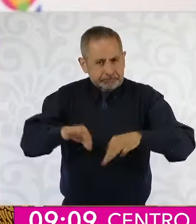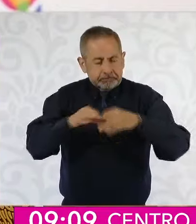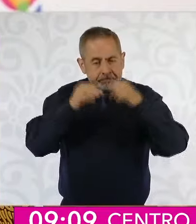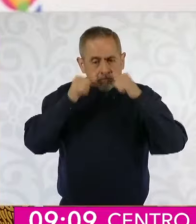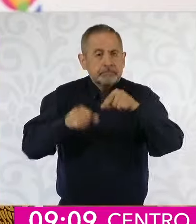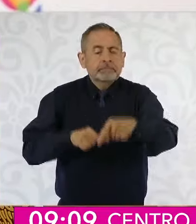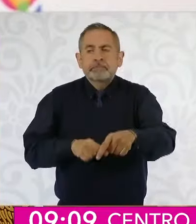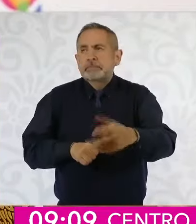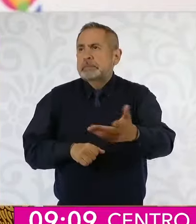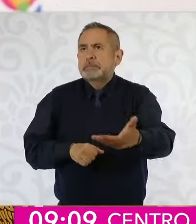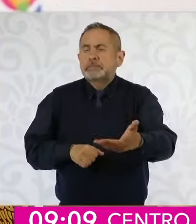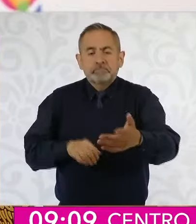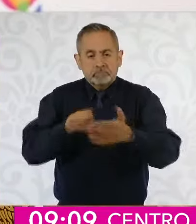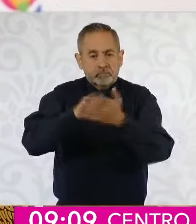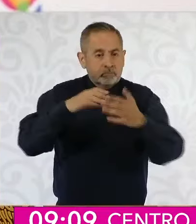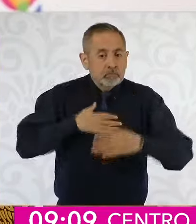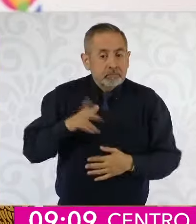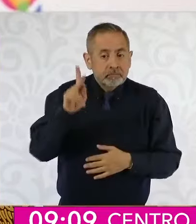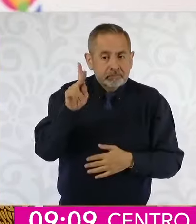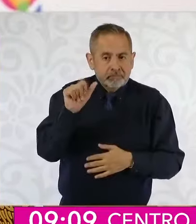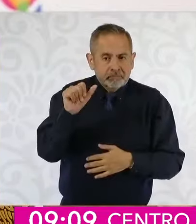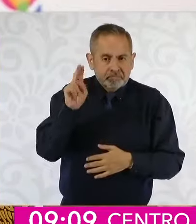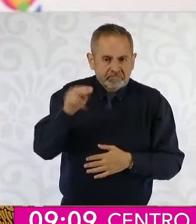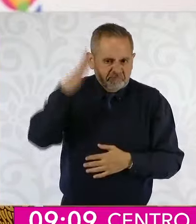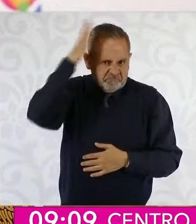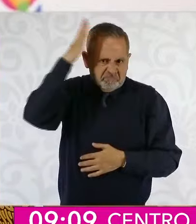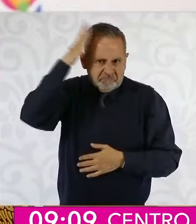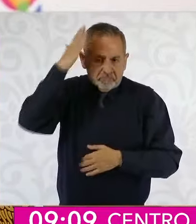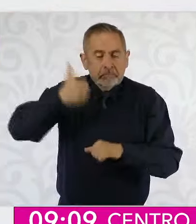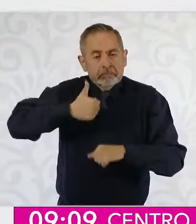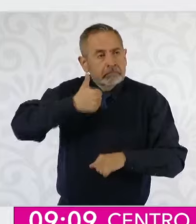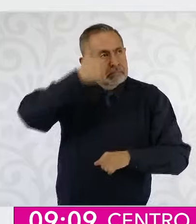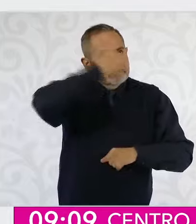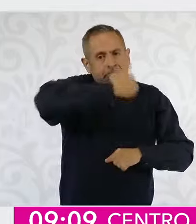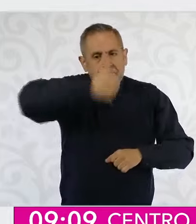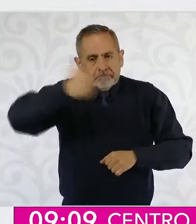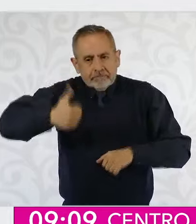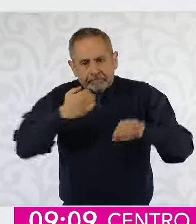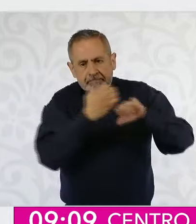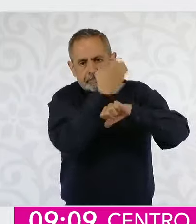decir, estamos haciendo un plan maestro con cada estado de la República.